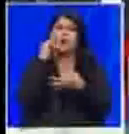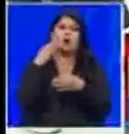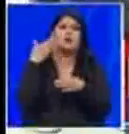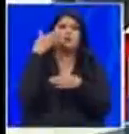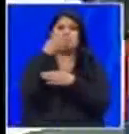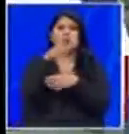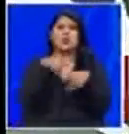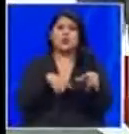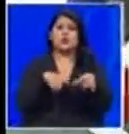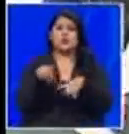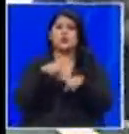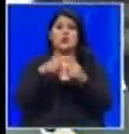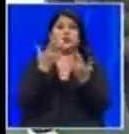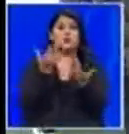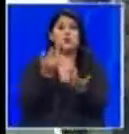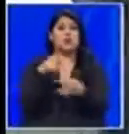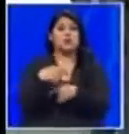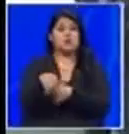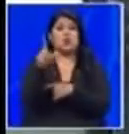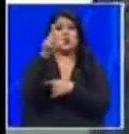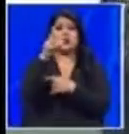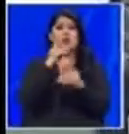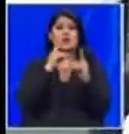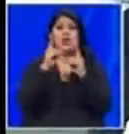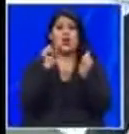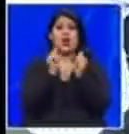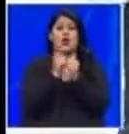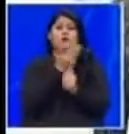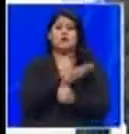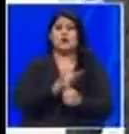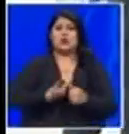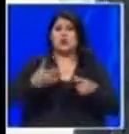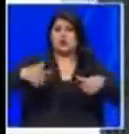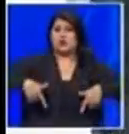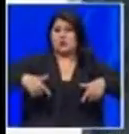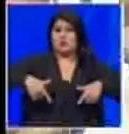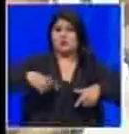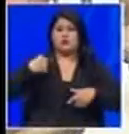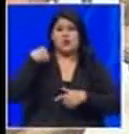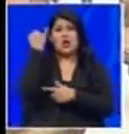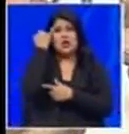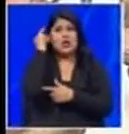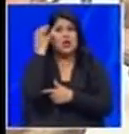zona. Esperan este lunes mantener un diálogo con el presidente Lenín Moreno, pues